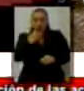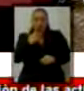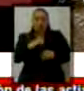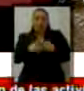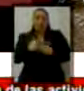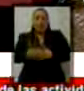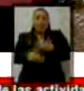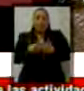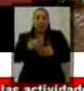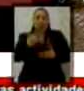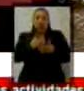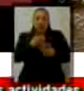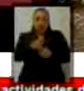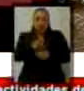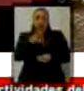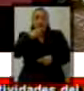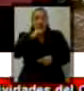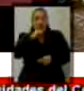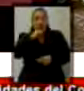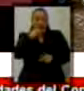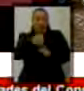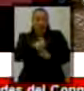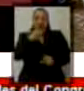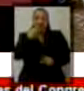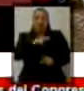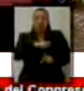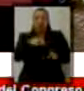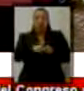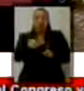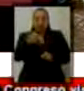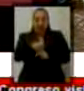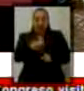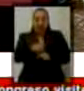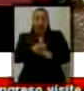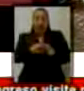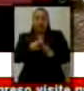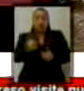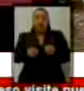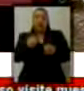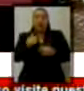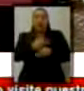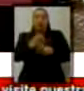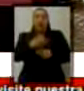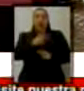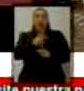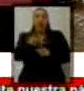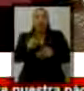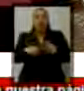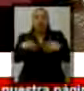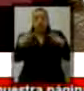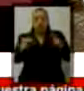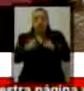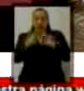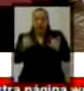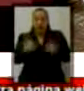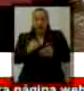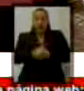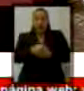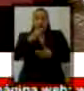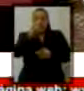procesos en agravios de mujeres maltratadas y niños maltratados. Entonces, ¿cuáles son los tipos de violencia que podemos encontrar?